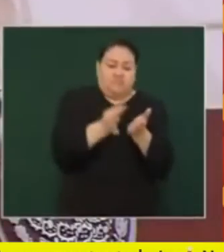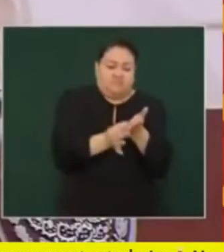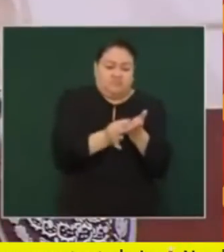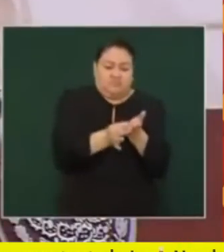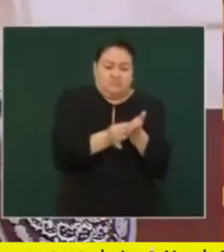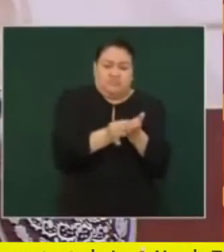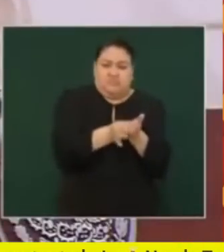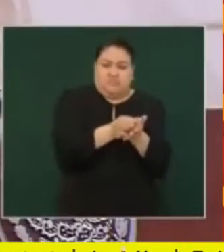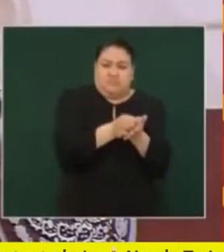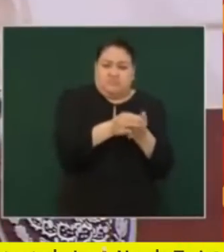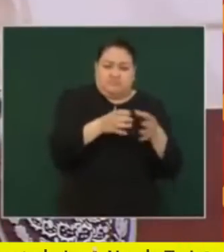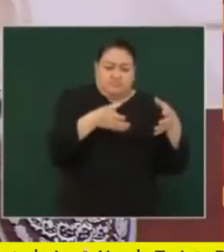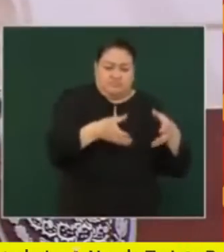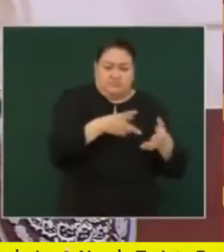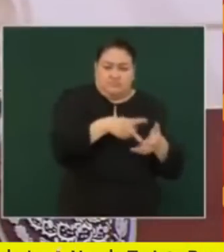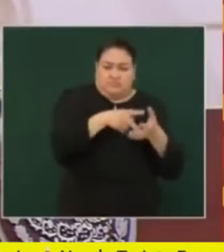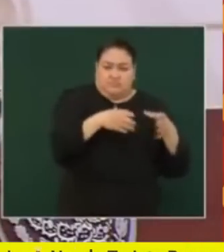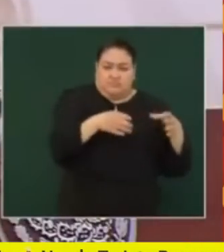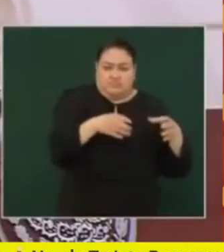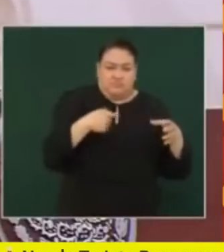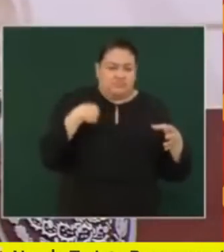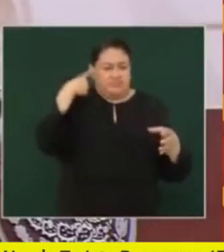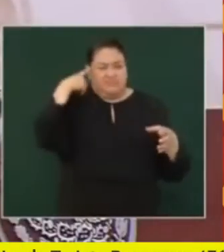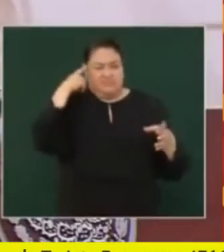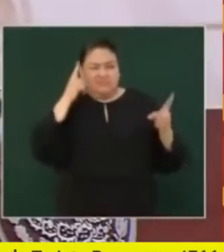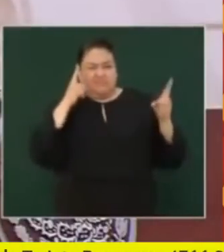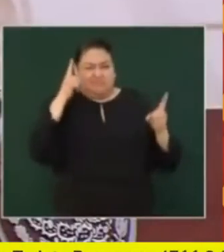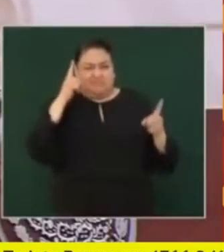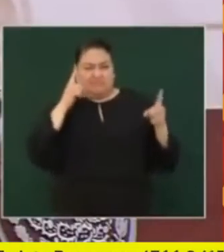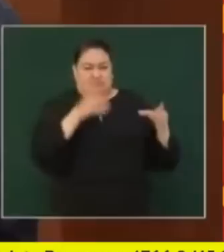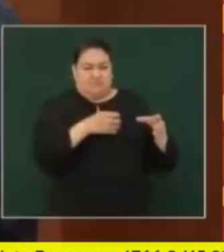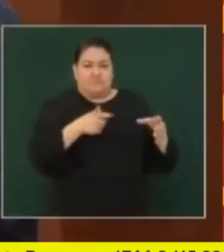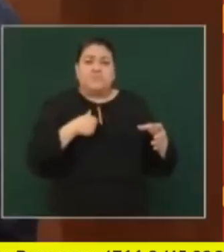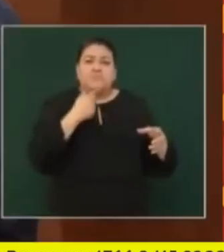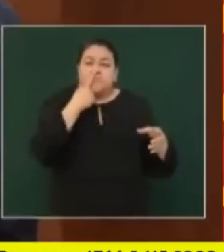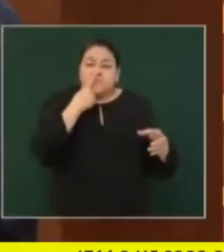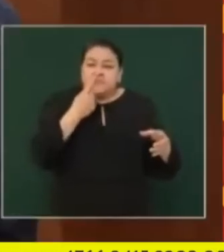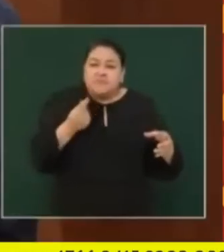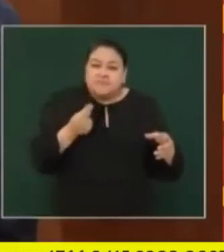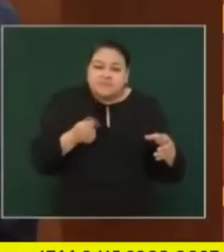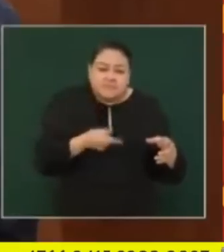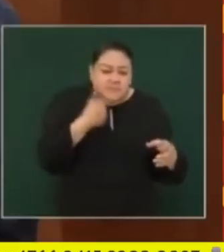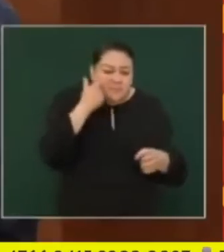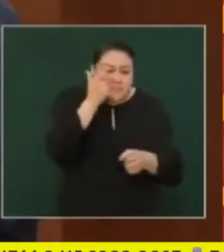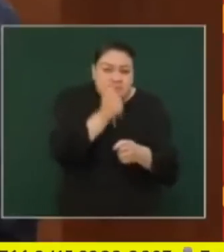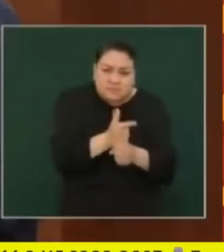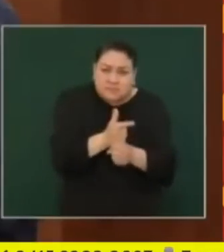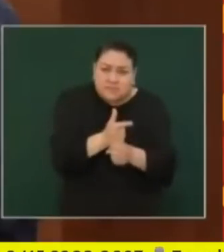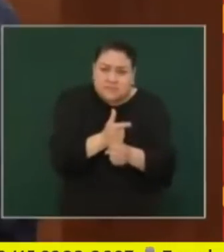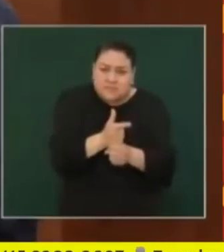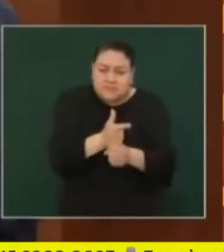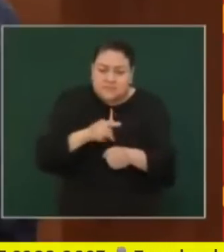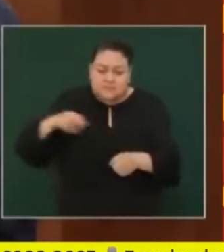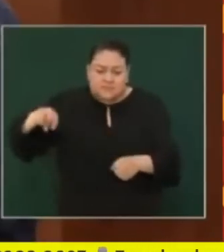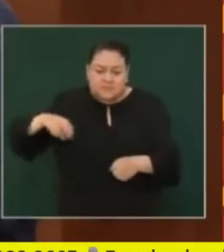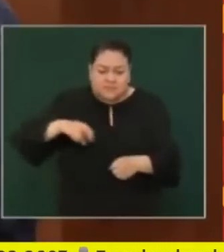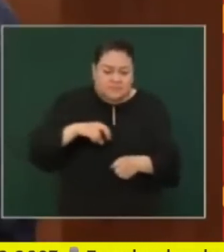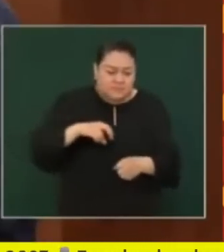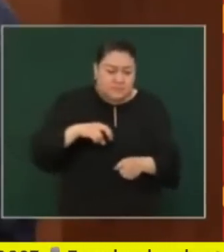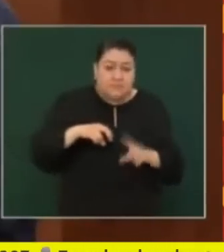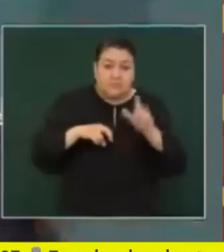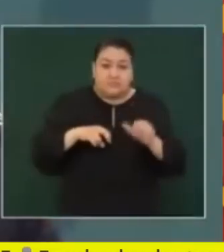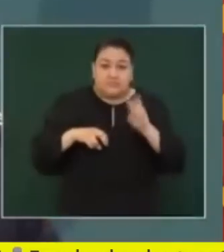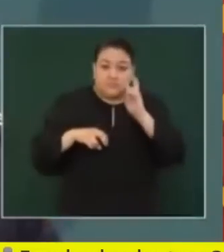hubo cierta duda los perros marcaron algo y tuvimos